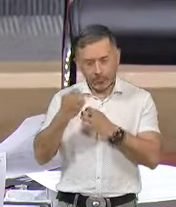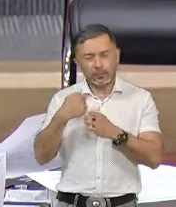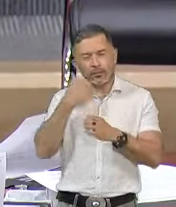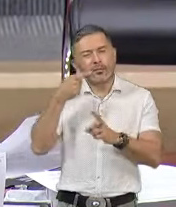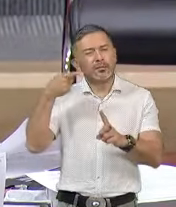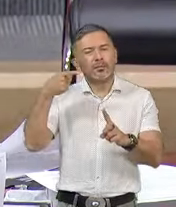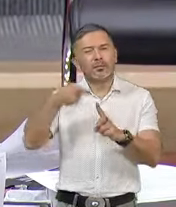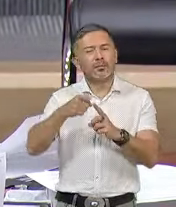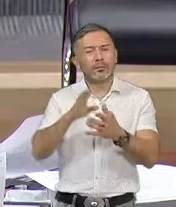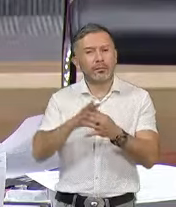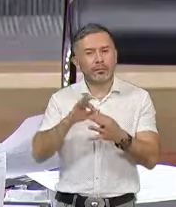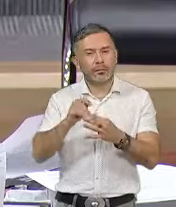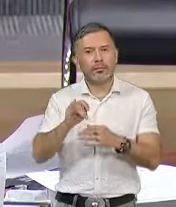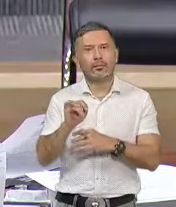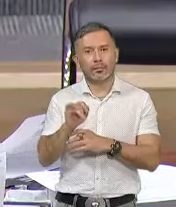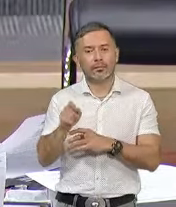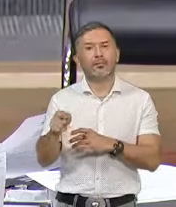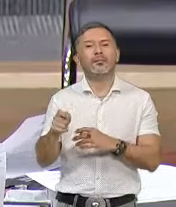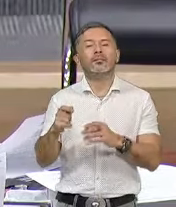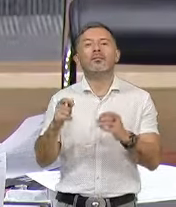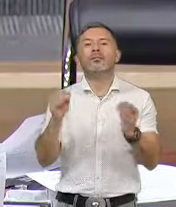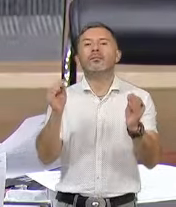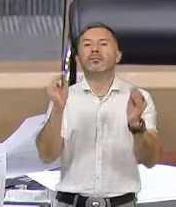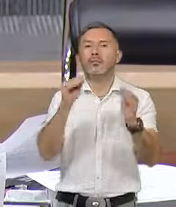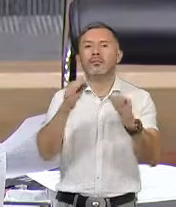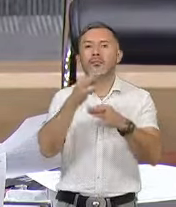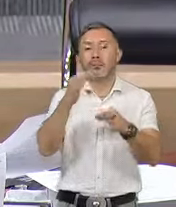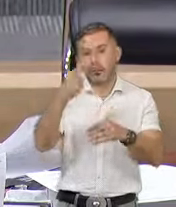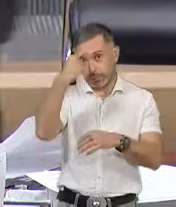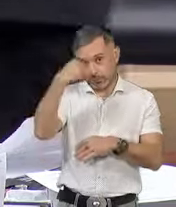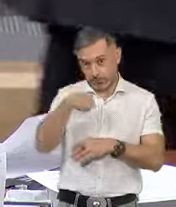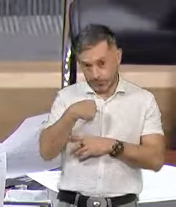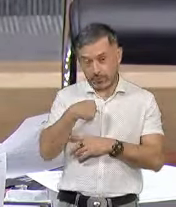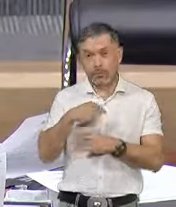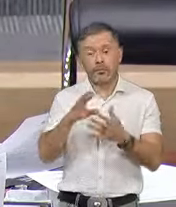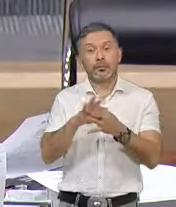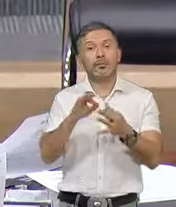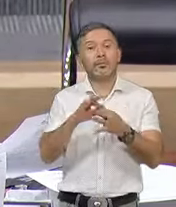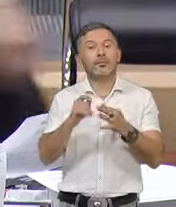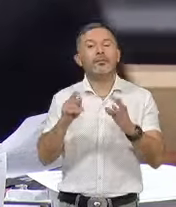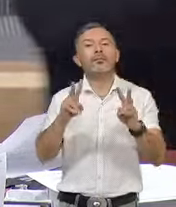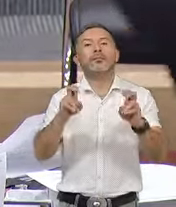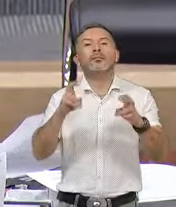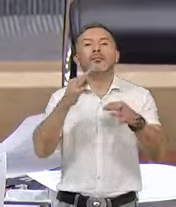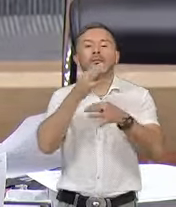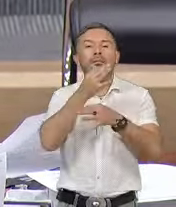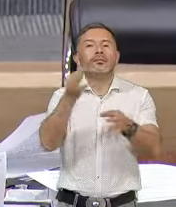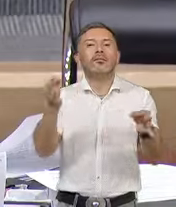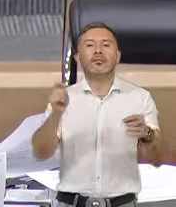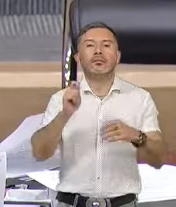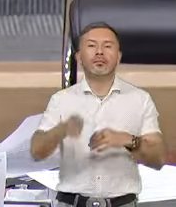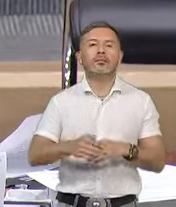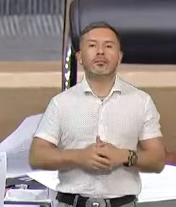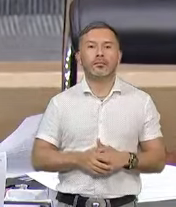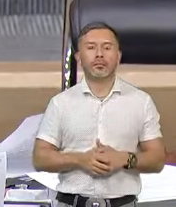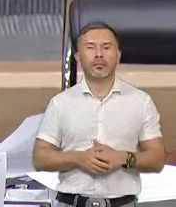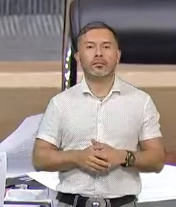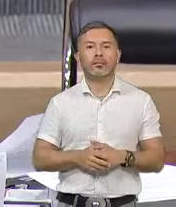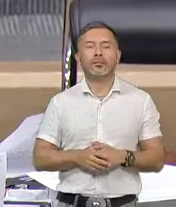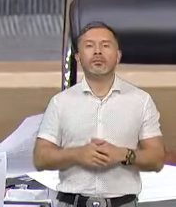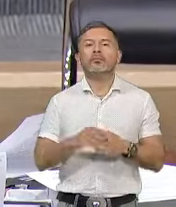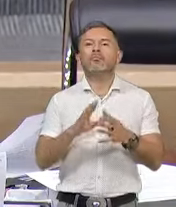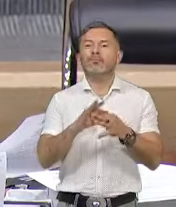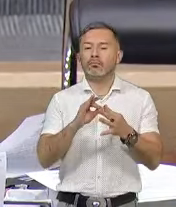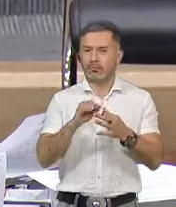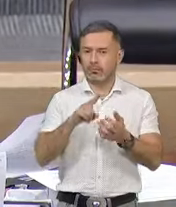que se dijo expresamente declaración para mí cuando hablamos de declaración hablamos de que esto está